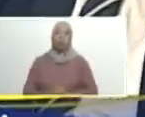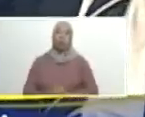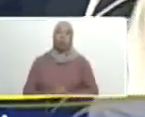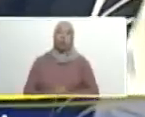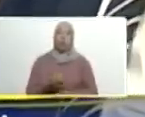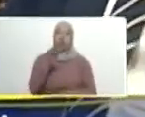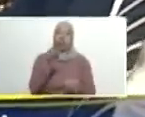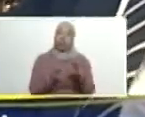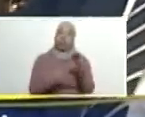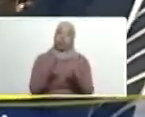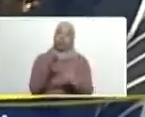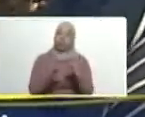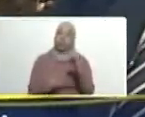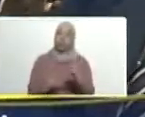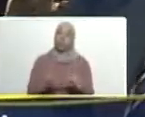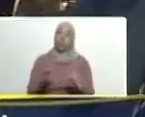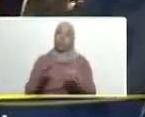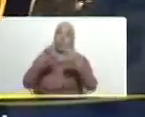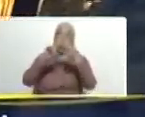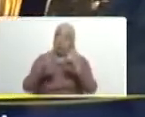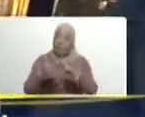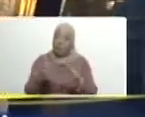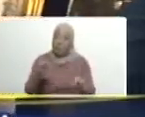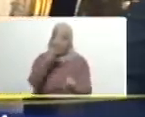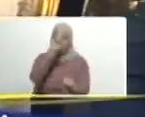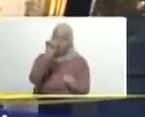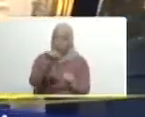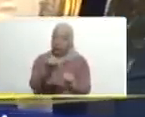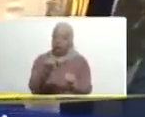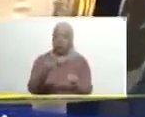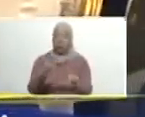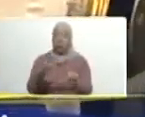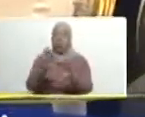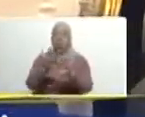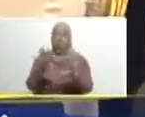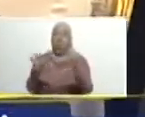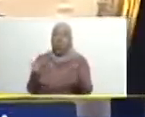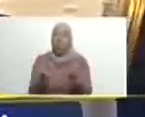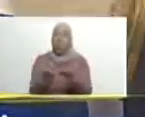abogamos por un mundo de paz, por un mundo de